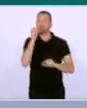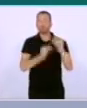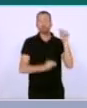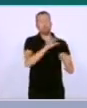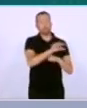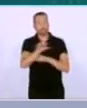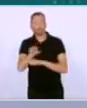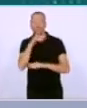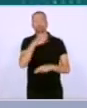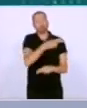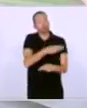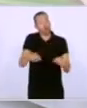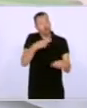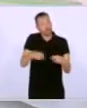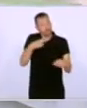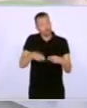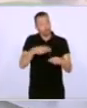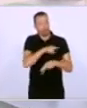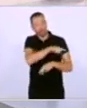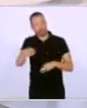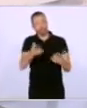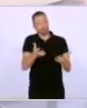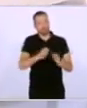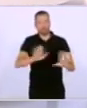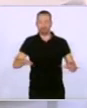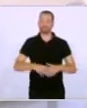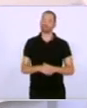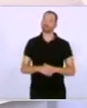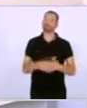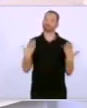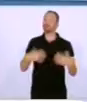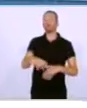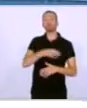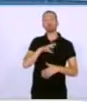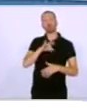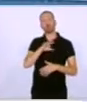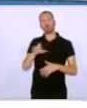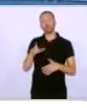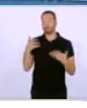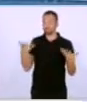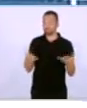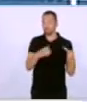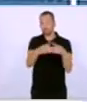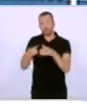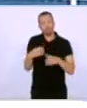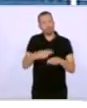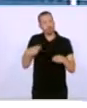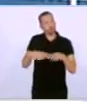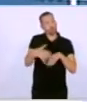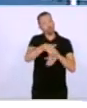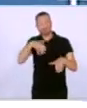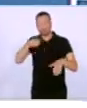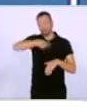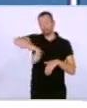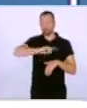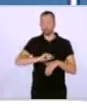las han liderado el caso el señor Rodríguez Es que la mayoría de los partidos políticos sus oponentes en estas elecciones los que nos han visitado